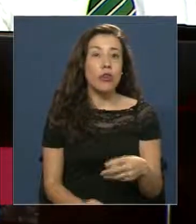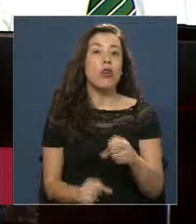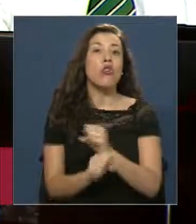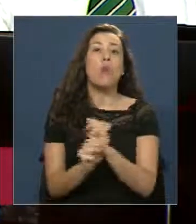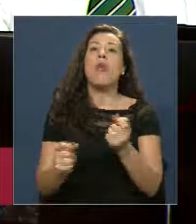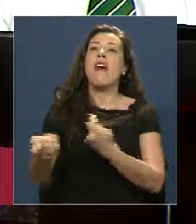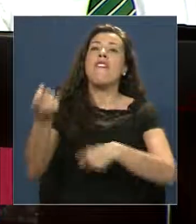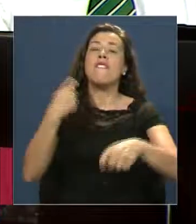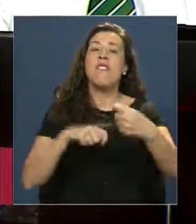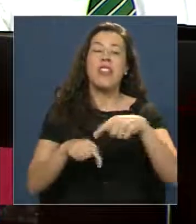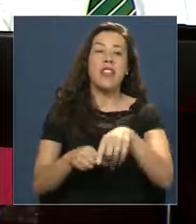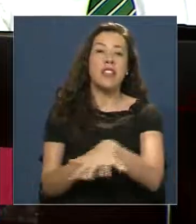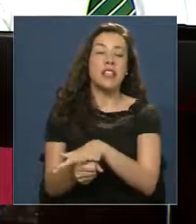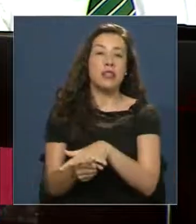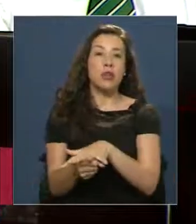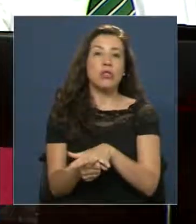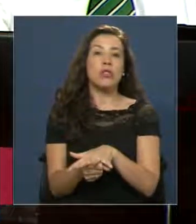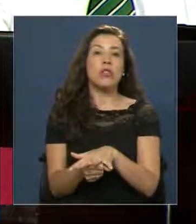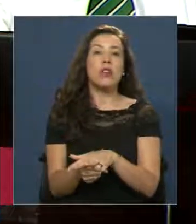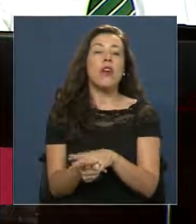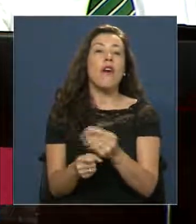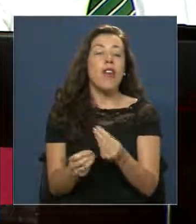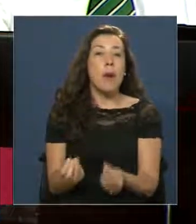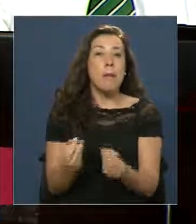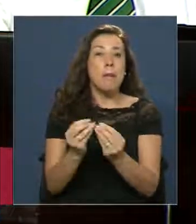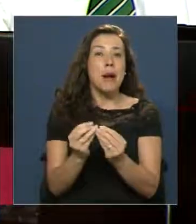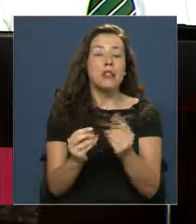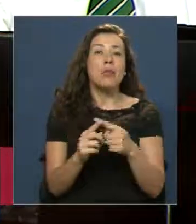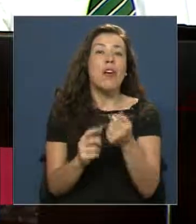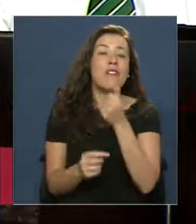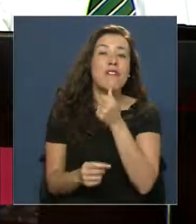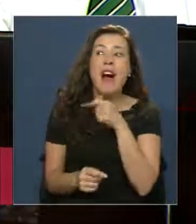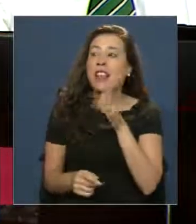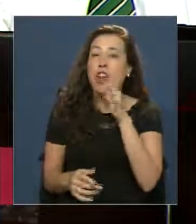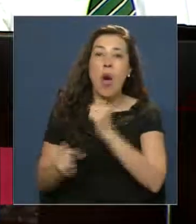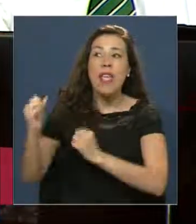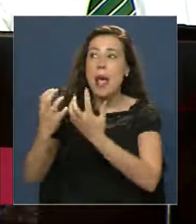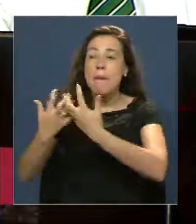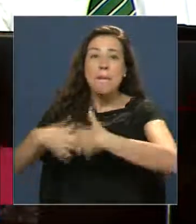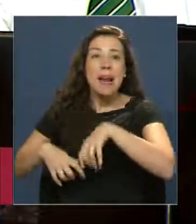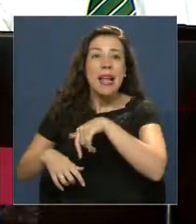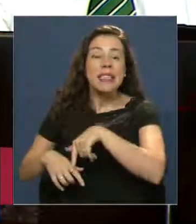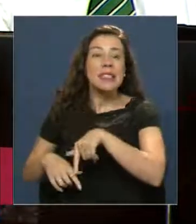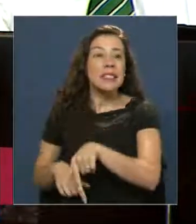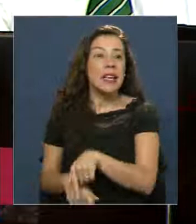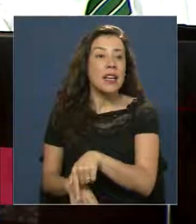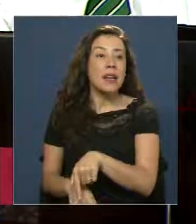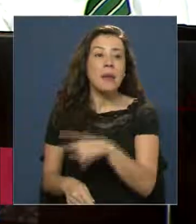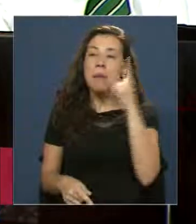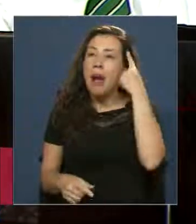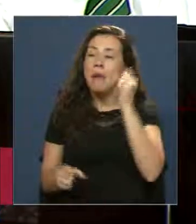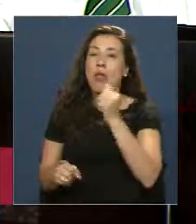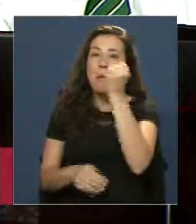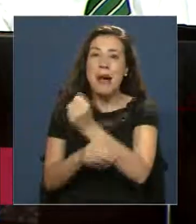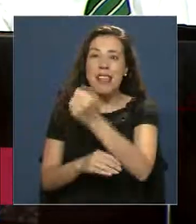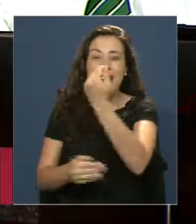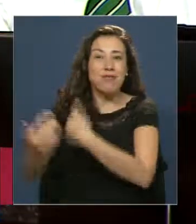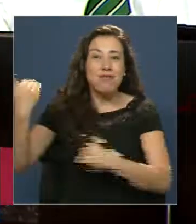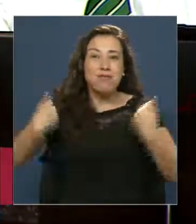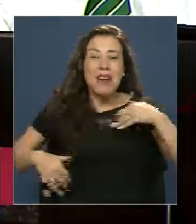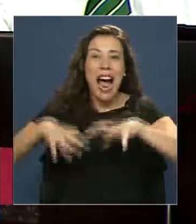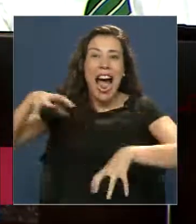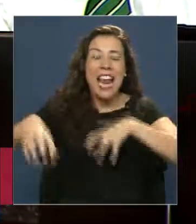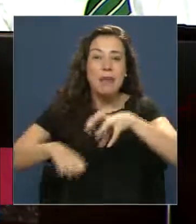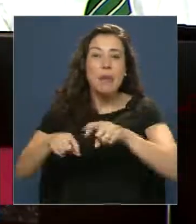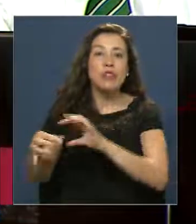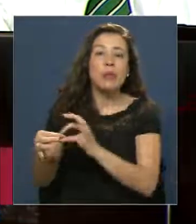ser vendido en dichas condiciones, y con tal valor agregado por falta de esta planta o unidad de transformación, es por eso, por estas